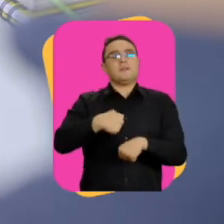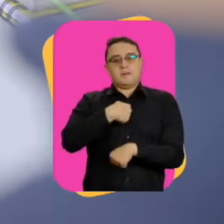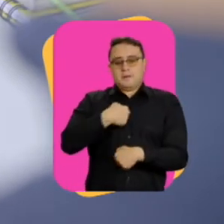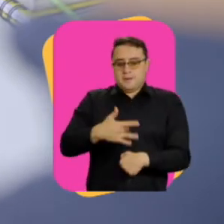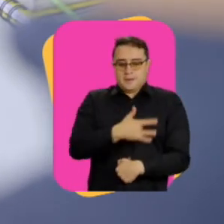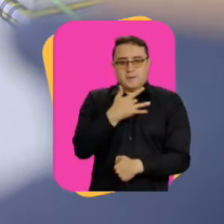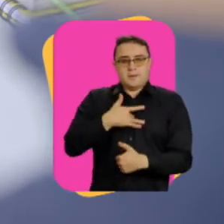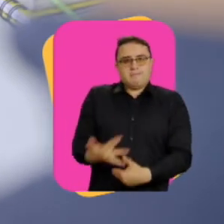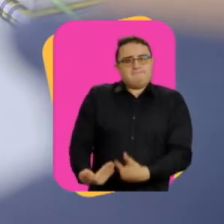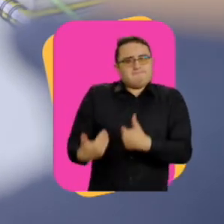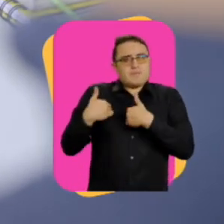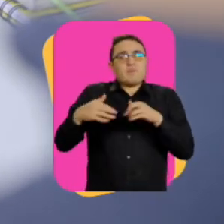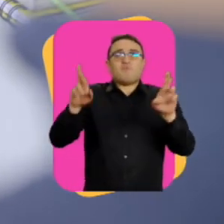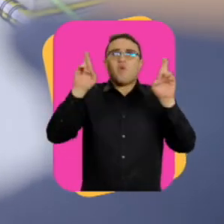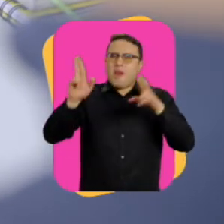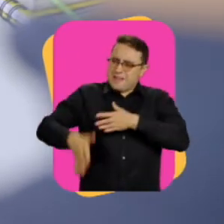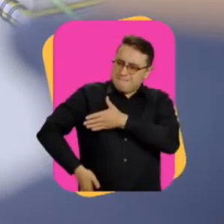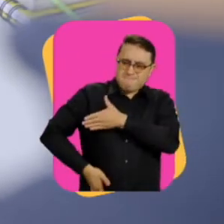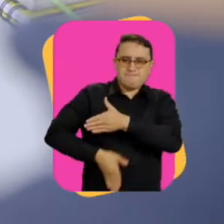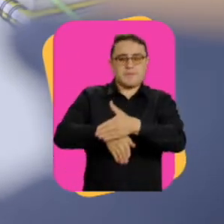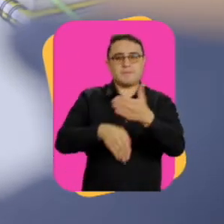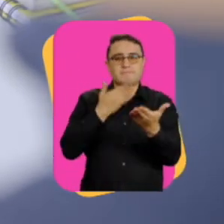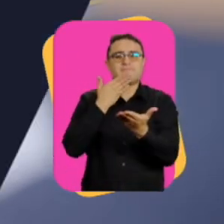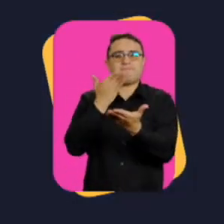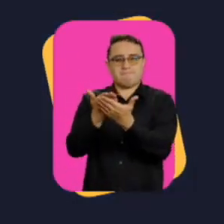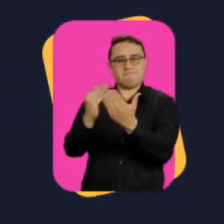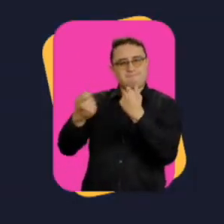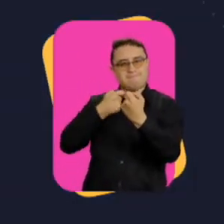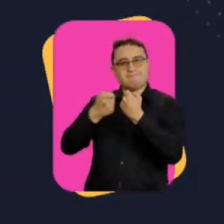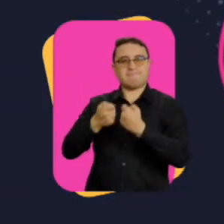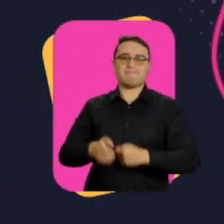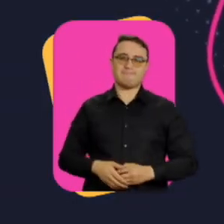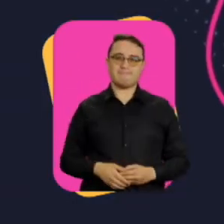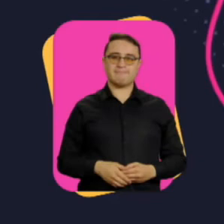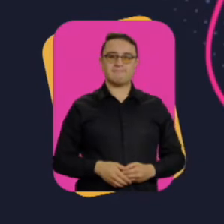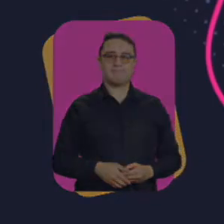responsabilidad, espero seguir haciéndolo y muchísimas gracias por esta entrevista.